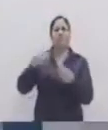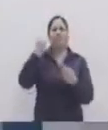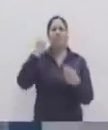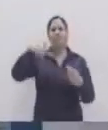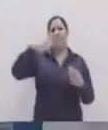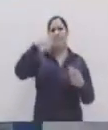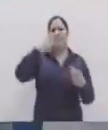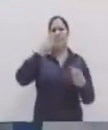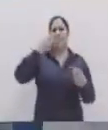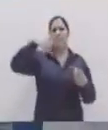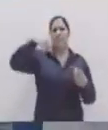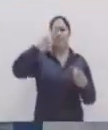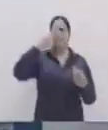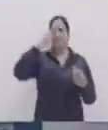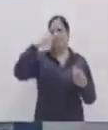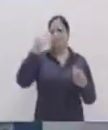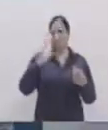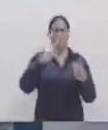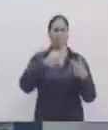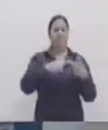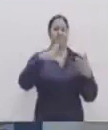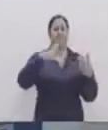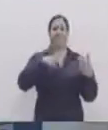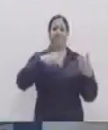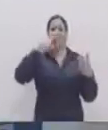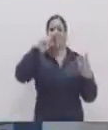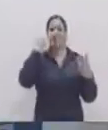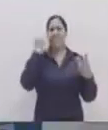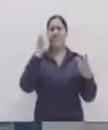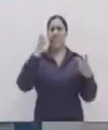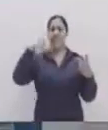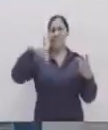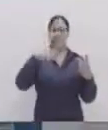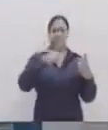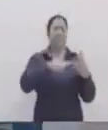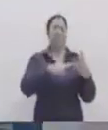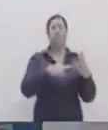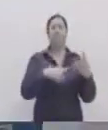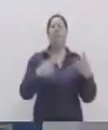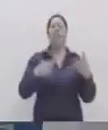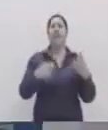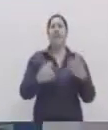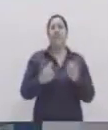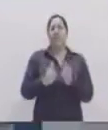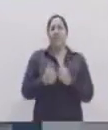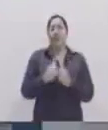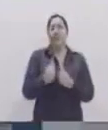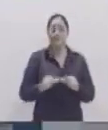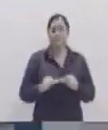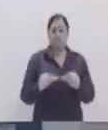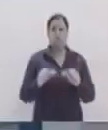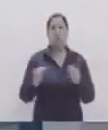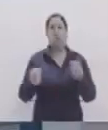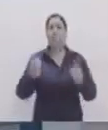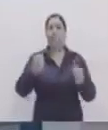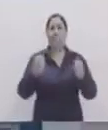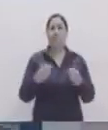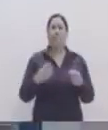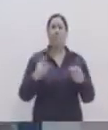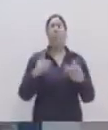avanza. Ajá. ¿De acuerdo? Pero ¿qué pasa si yo te pido que me des ahora una lista de acciones? ¿Qué acciones se te